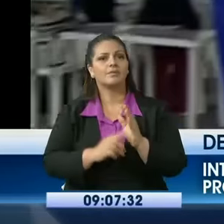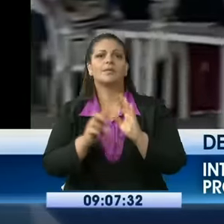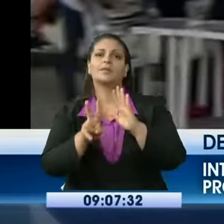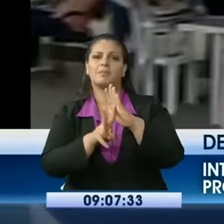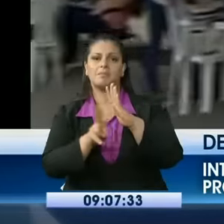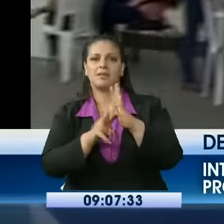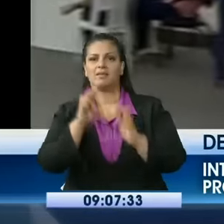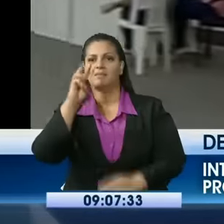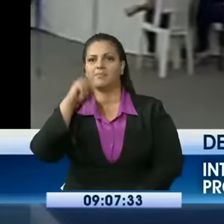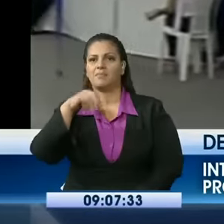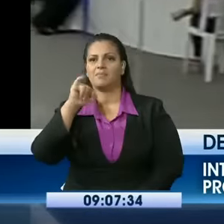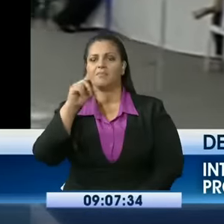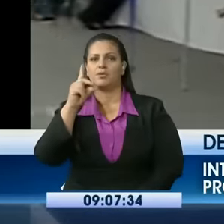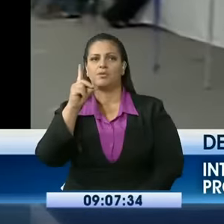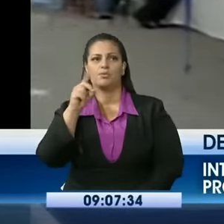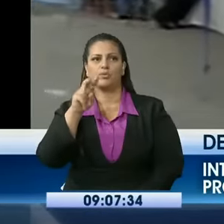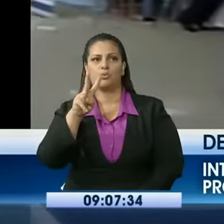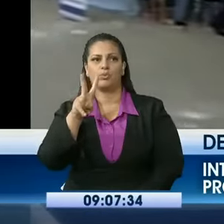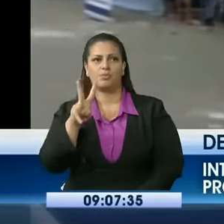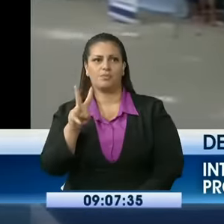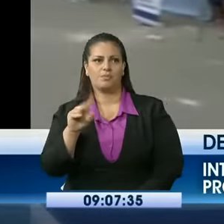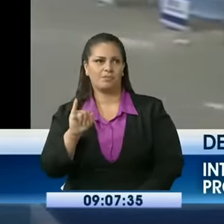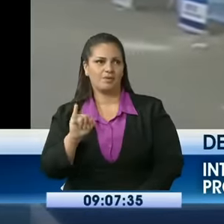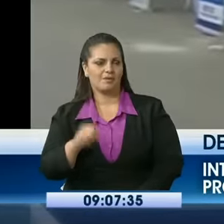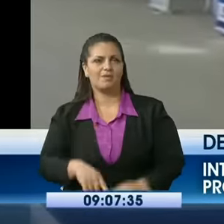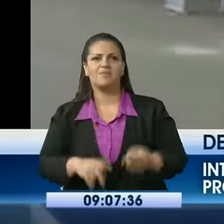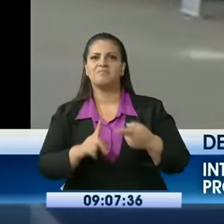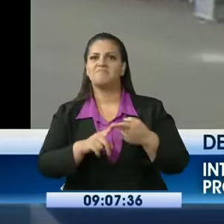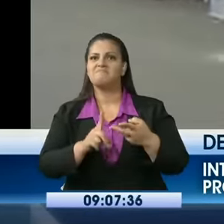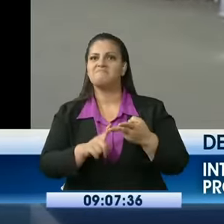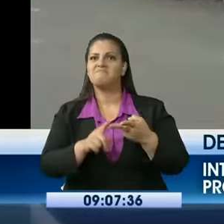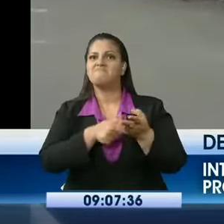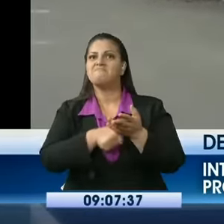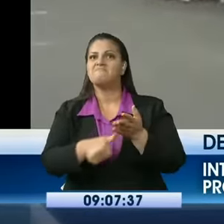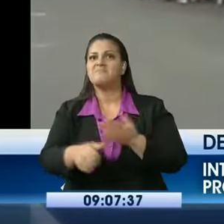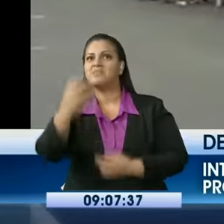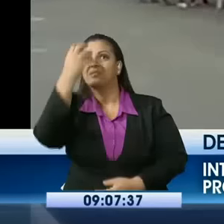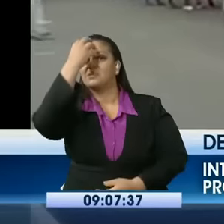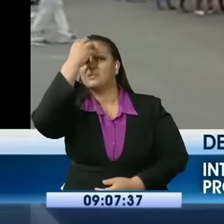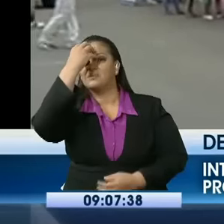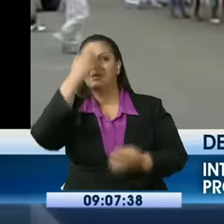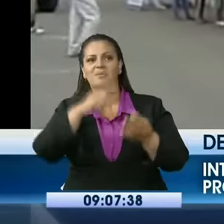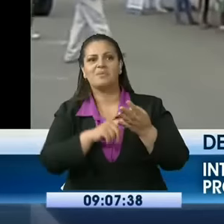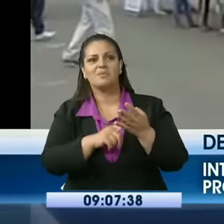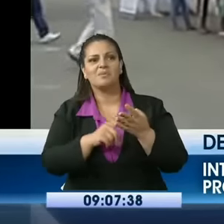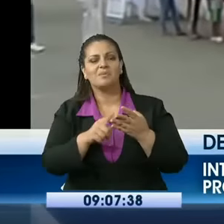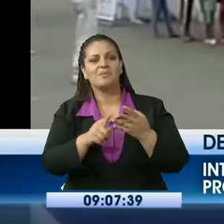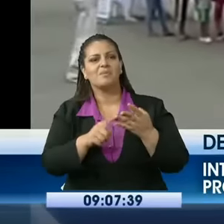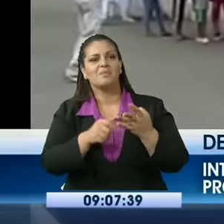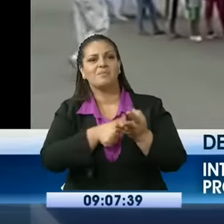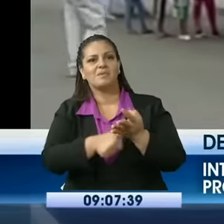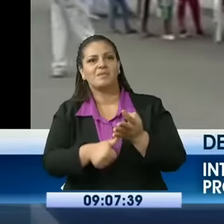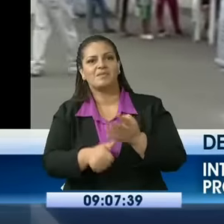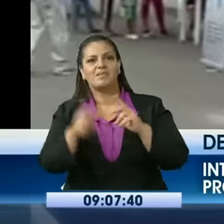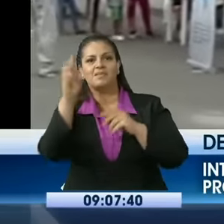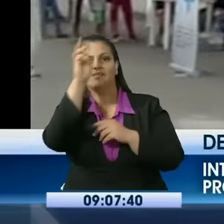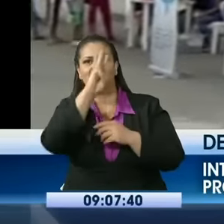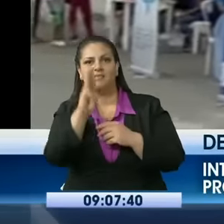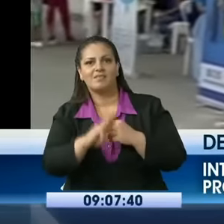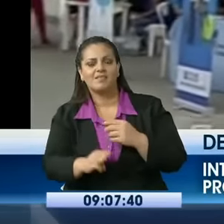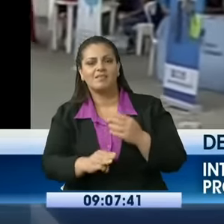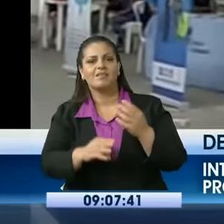Guayas, Dirección de Salud, Ministerio de Educación, en fin, todos trabajando organizadamente y coordinadamente